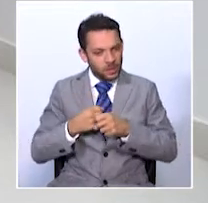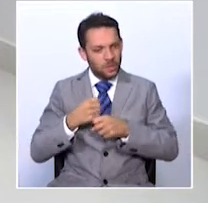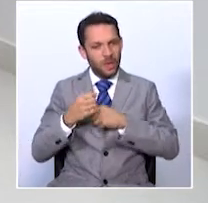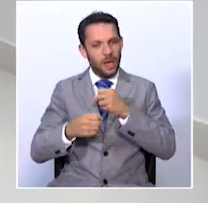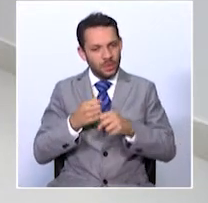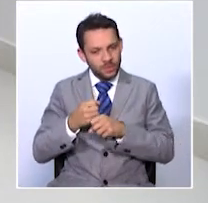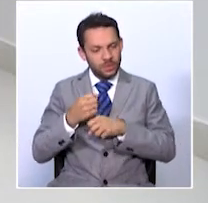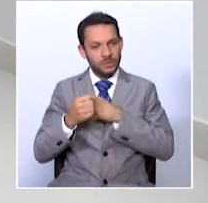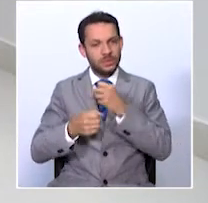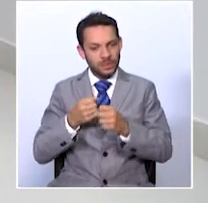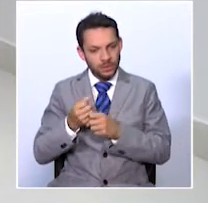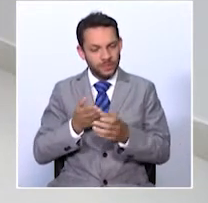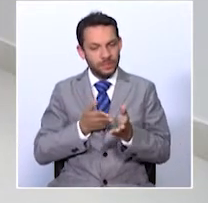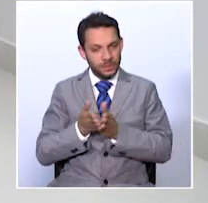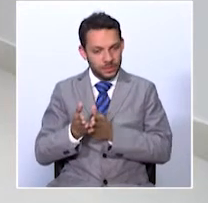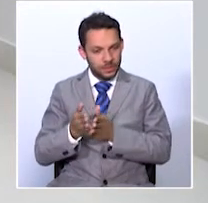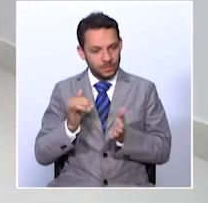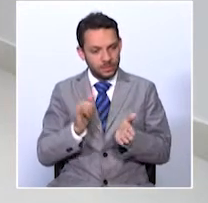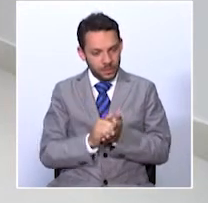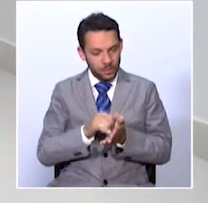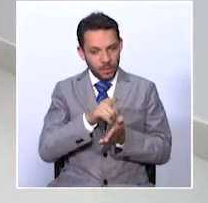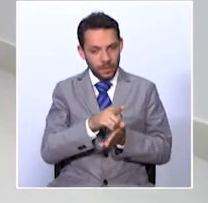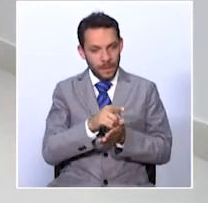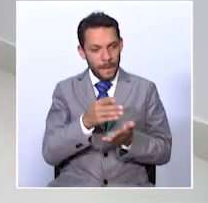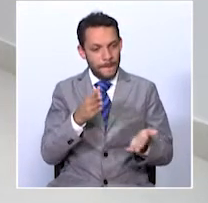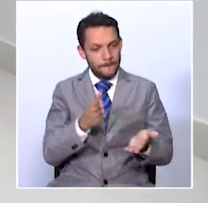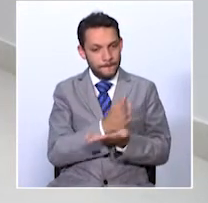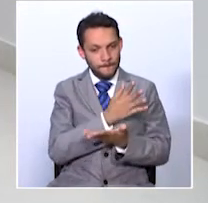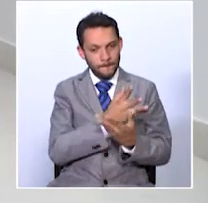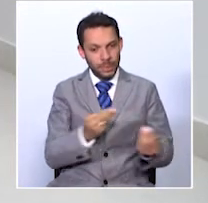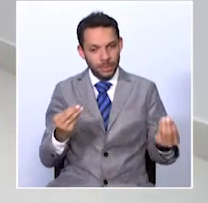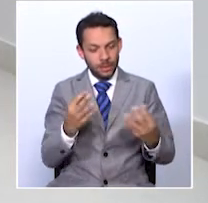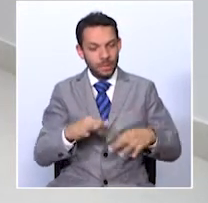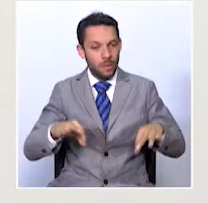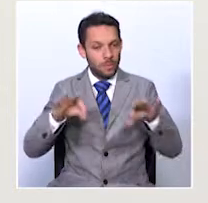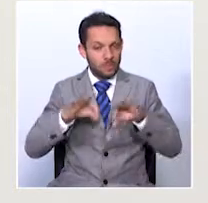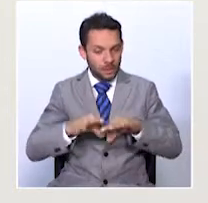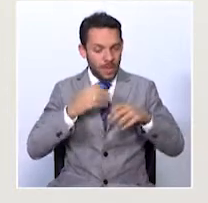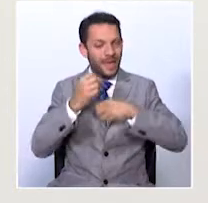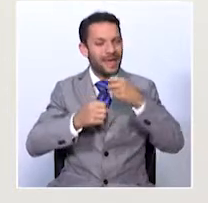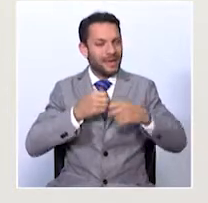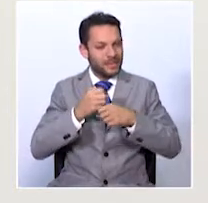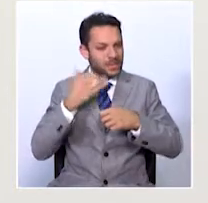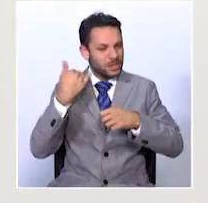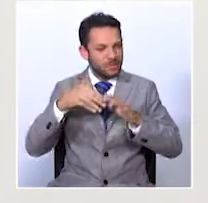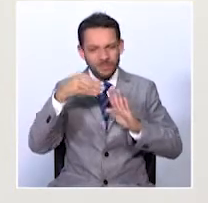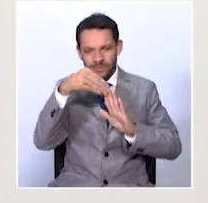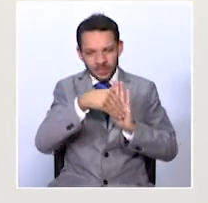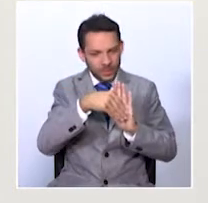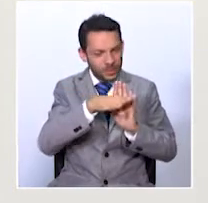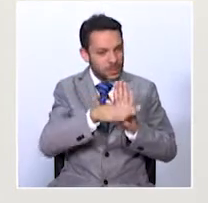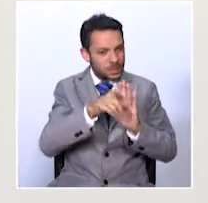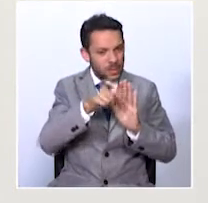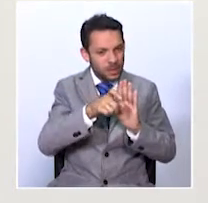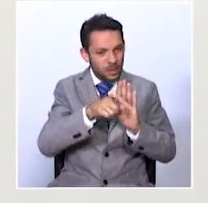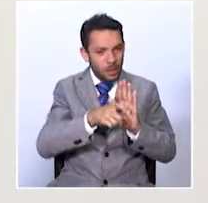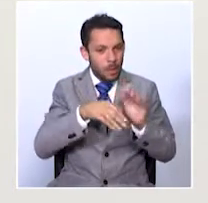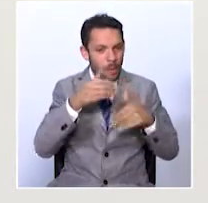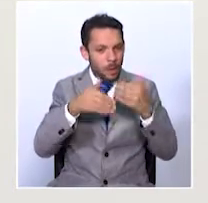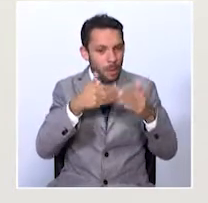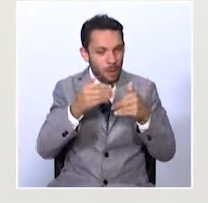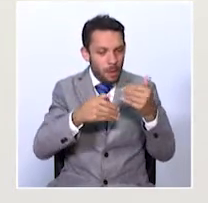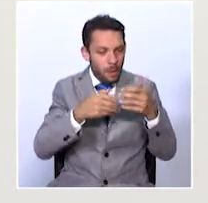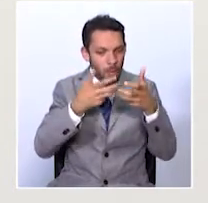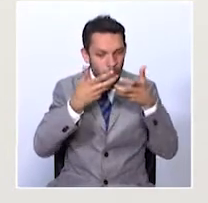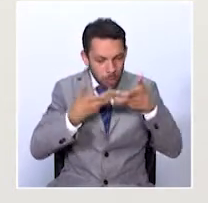separa esta unidad del resto, entonces con los años como que se profundiza más. Y si esto se cae, pues más se